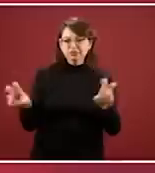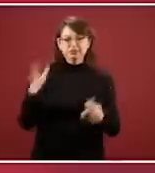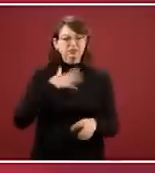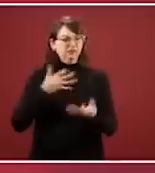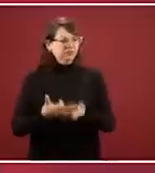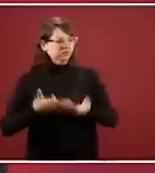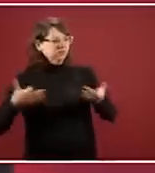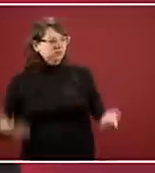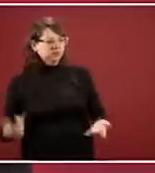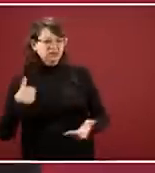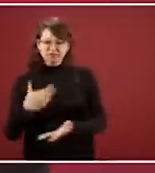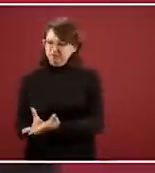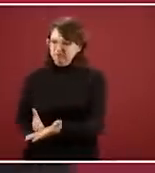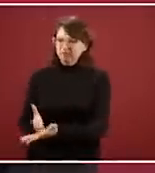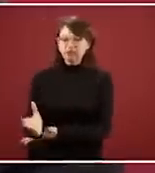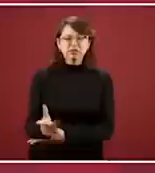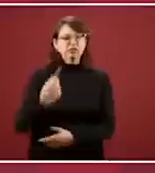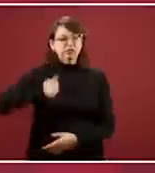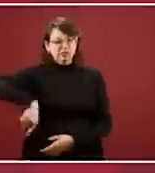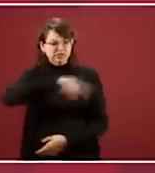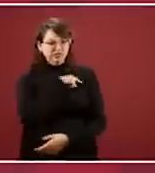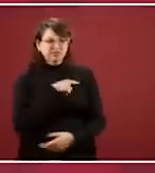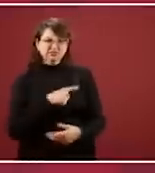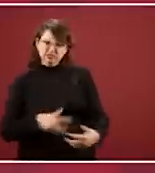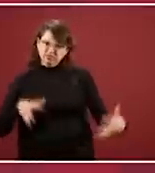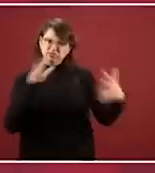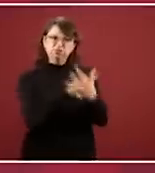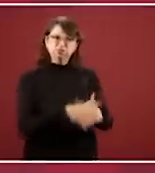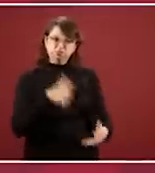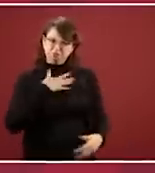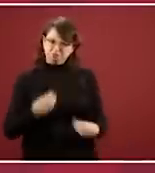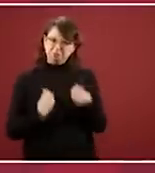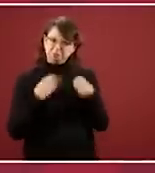estamos dispuestos a dar hasta nuestras vidas.